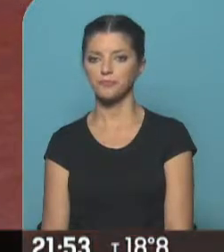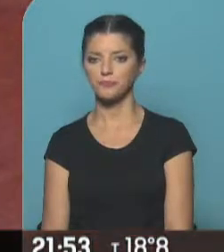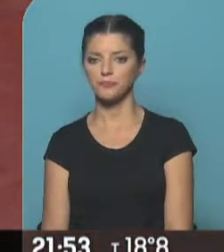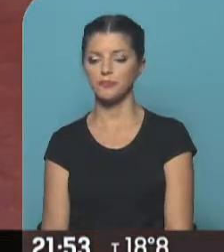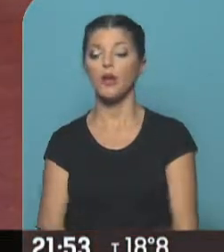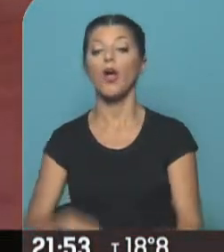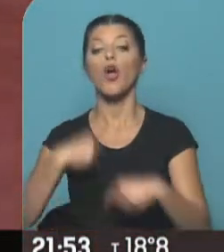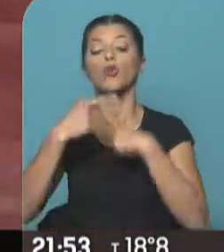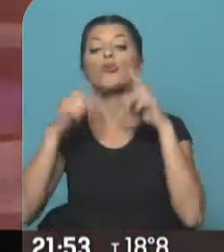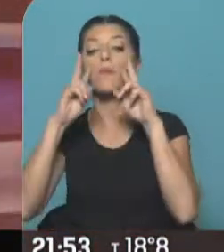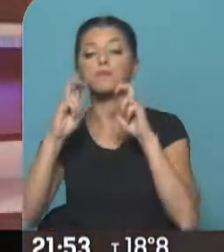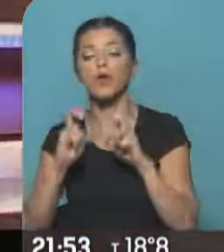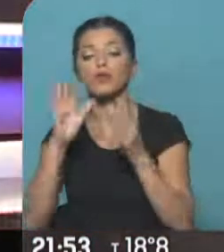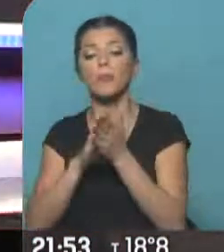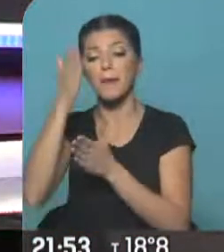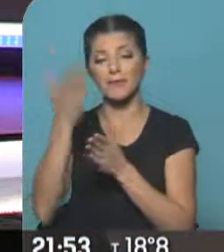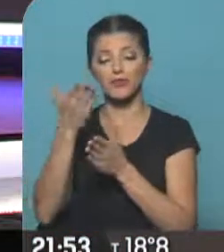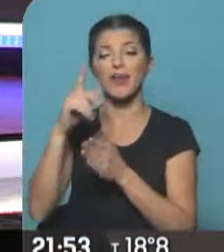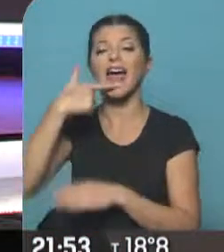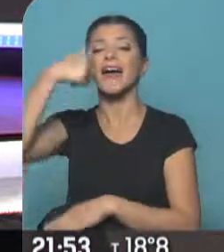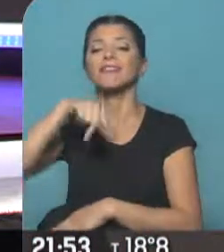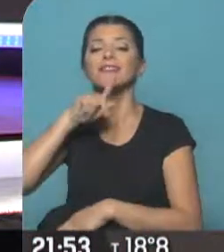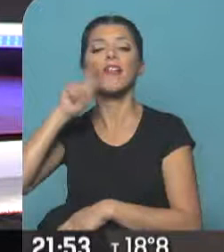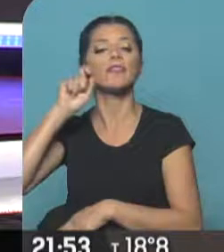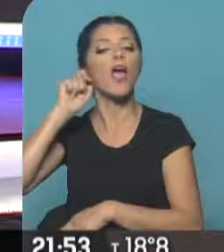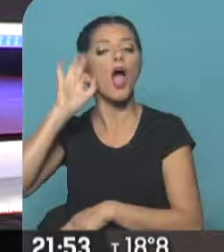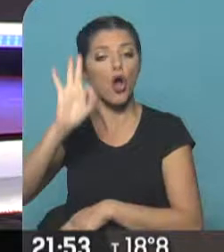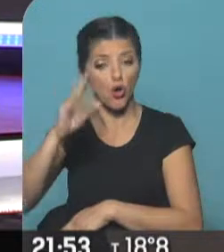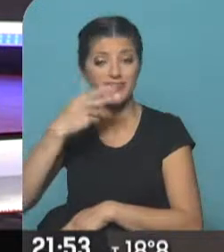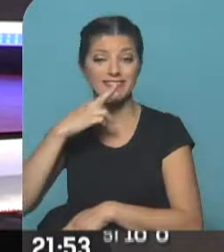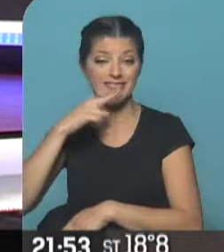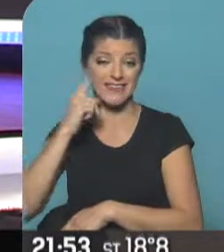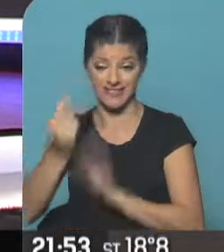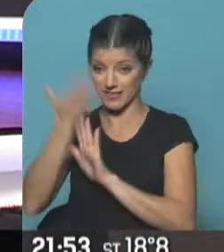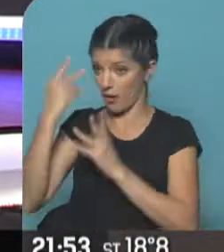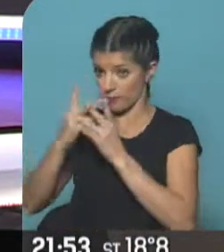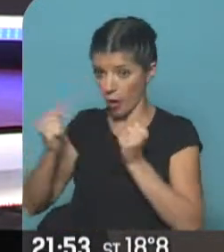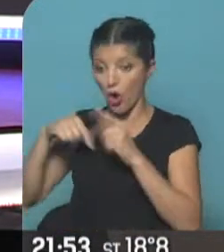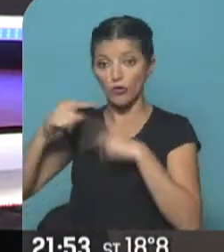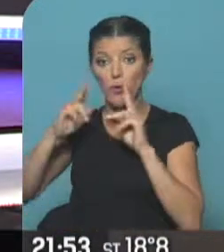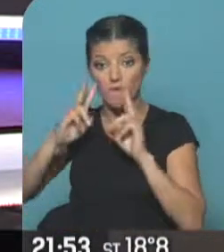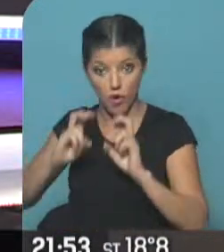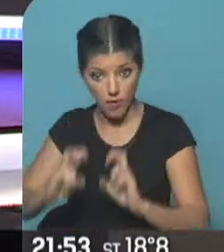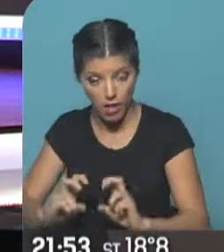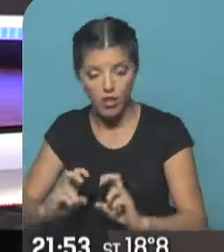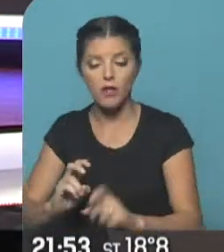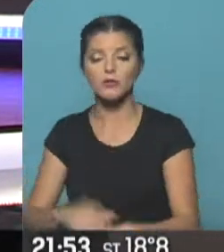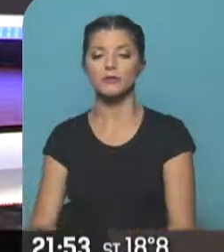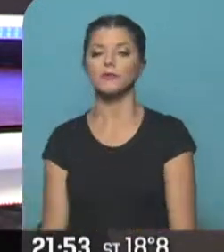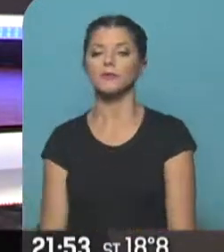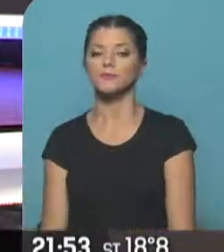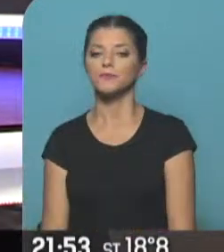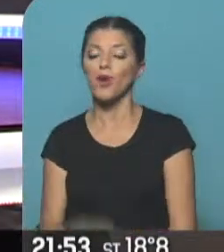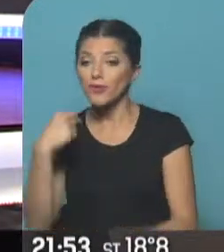Continúa la investigación acerca de la desaparición de Santiago Maldonado. A 17 días, concretamente 18 en realidad, de su desaparición,